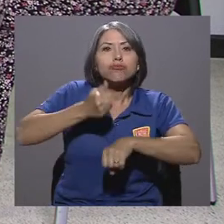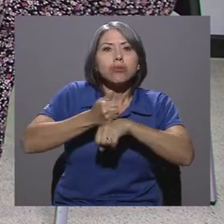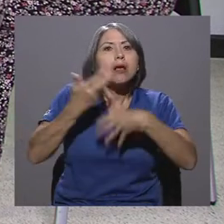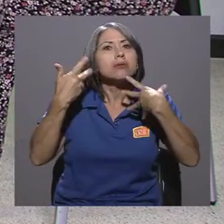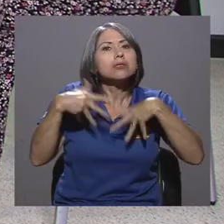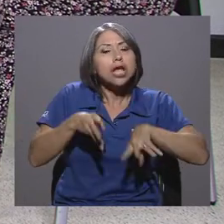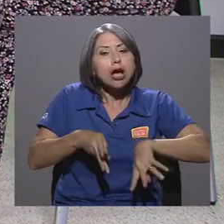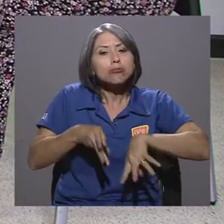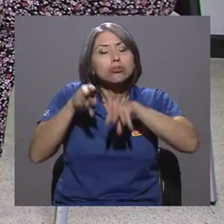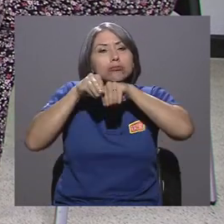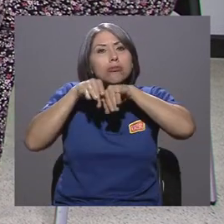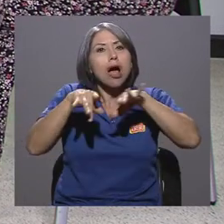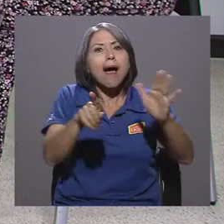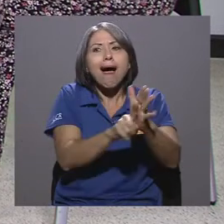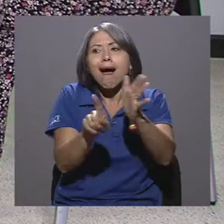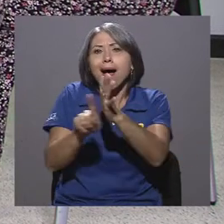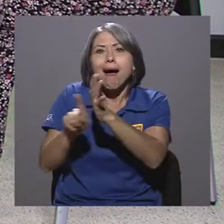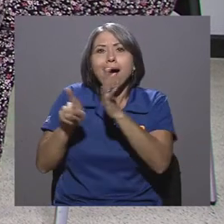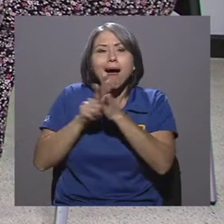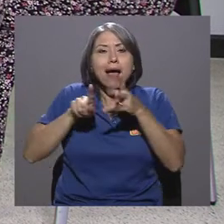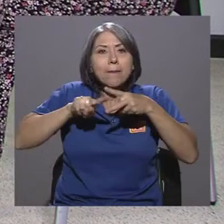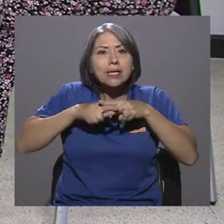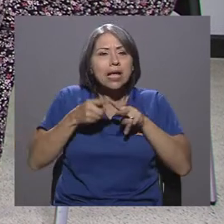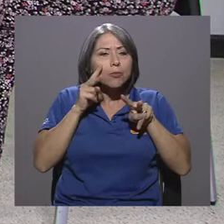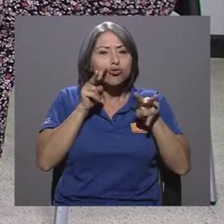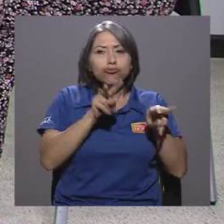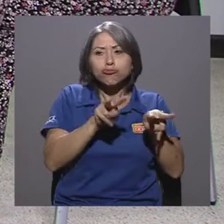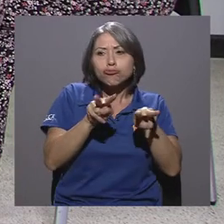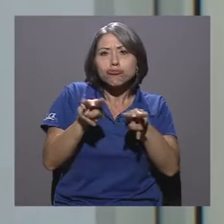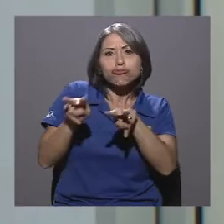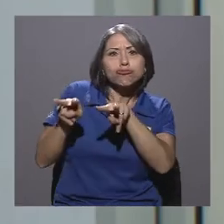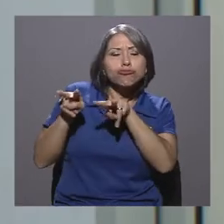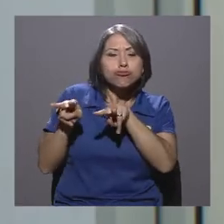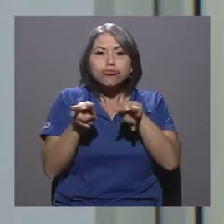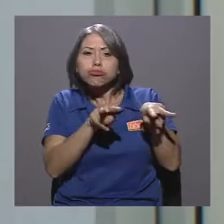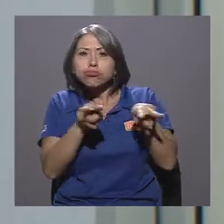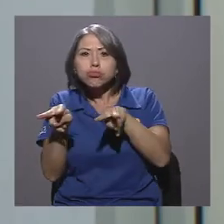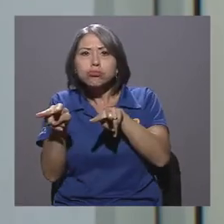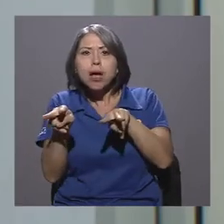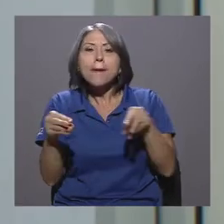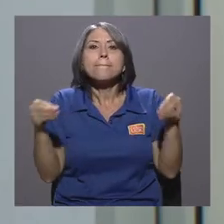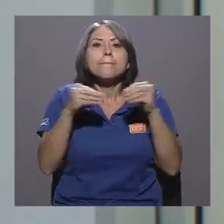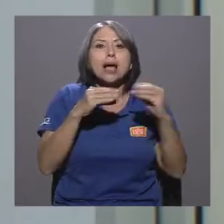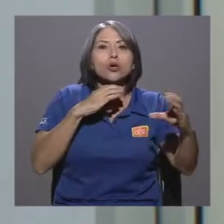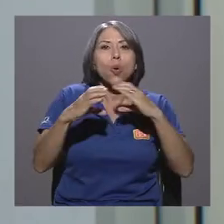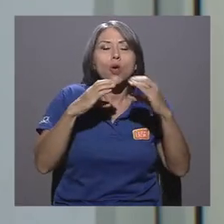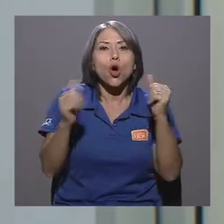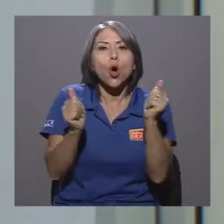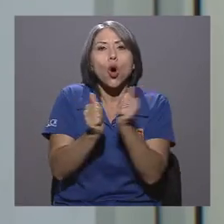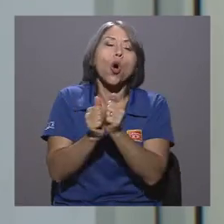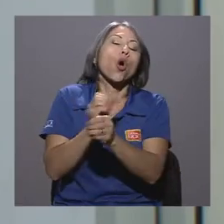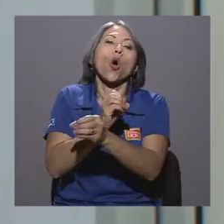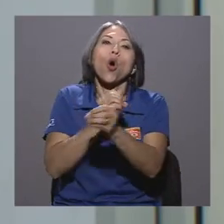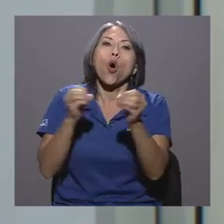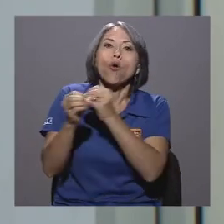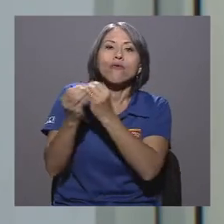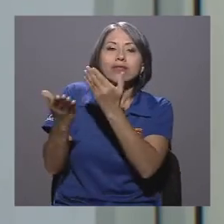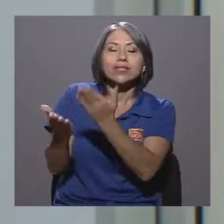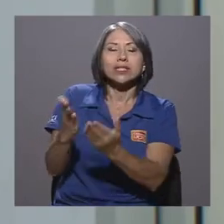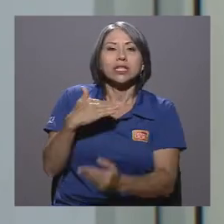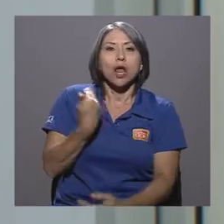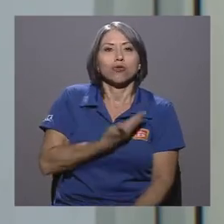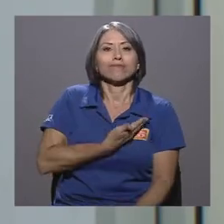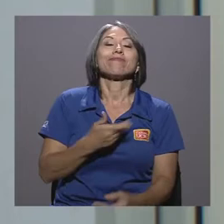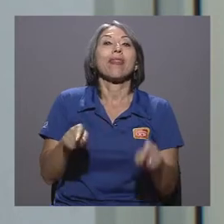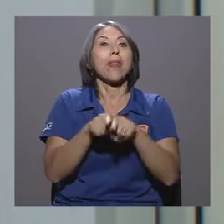subimos esa alerta y empezamos a hacer ese monitoreo y más constante la comunicación con nuestra oficina en OPS. Y